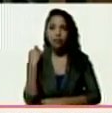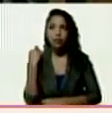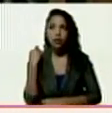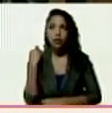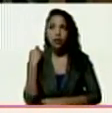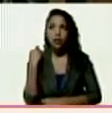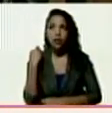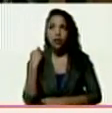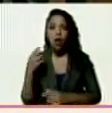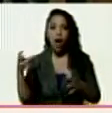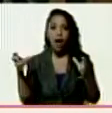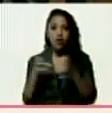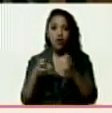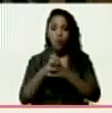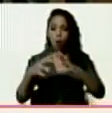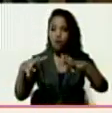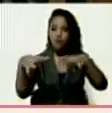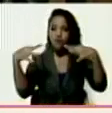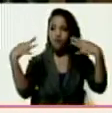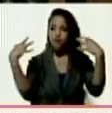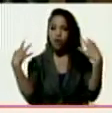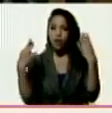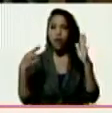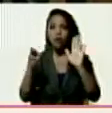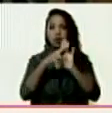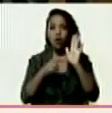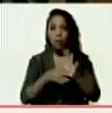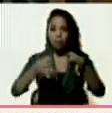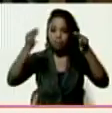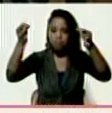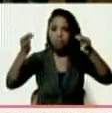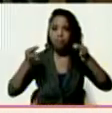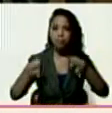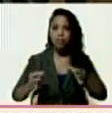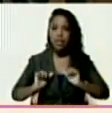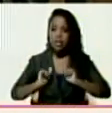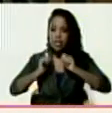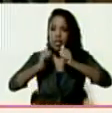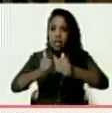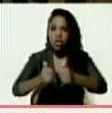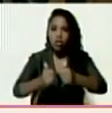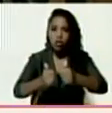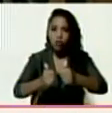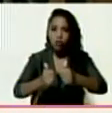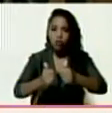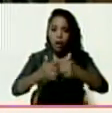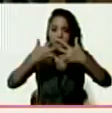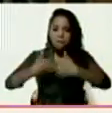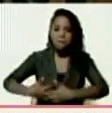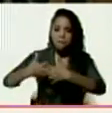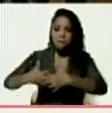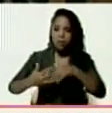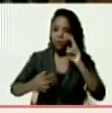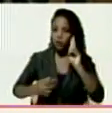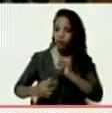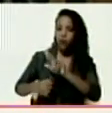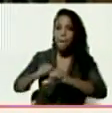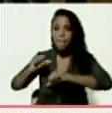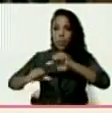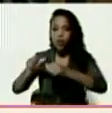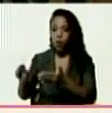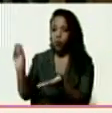con el quórum reglamentario, se dio inicio por analogía al proceso de